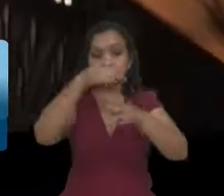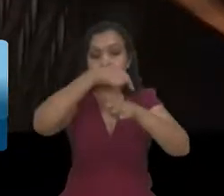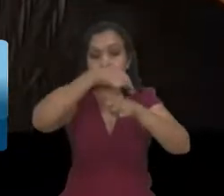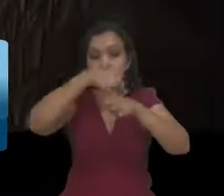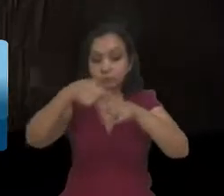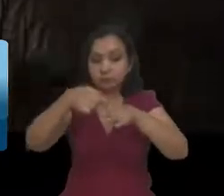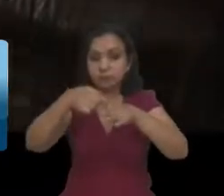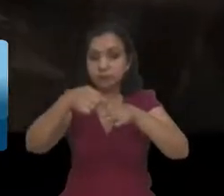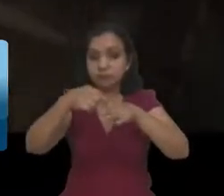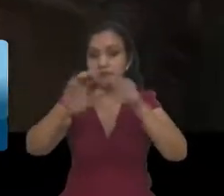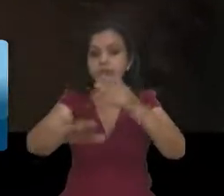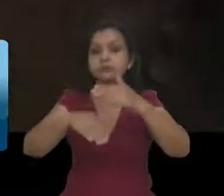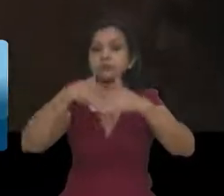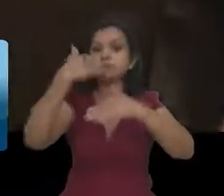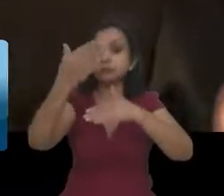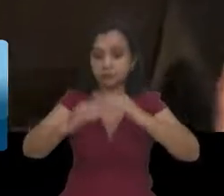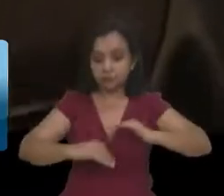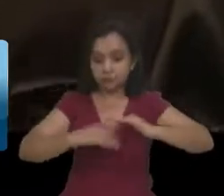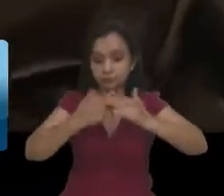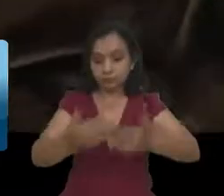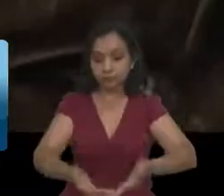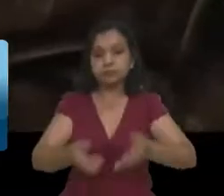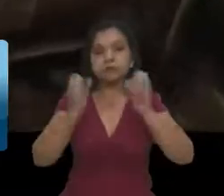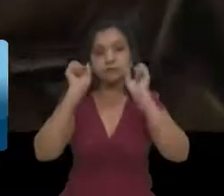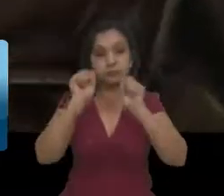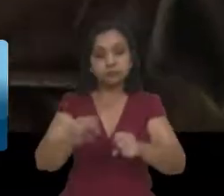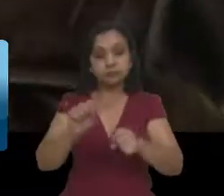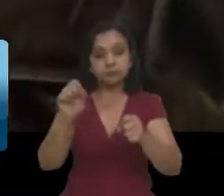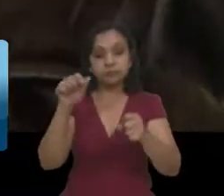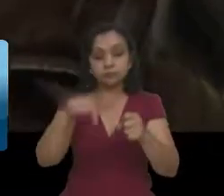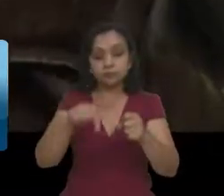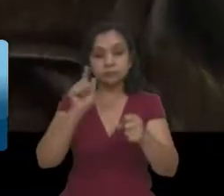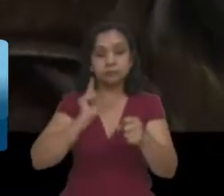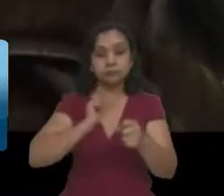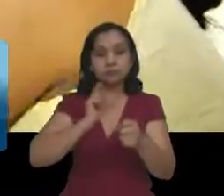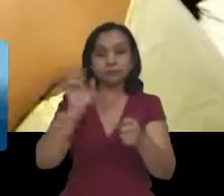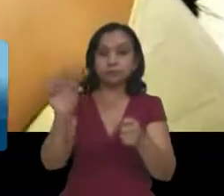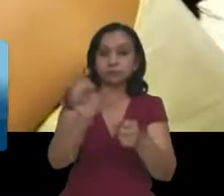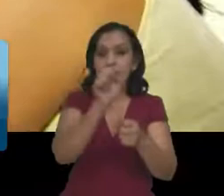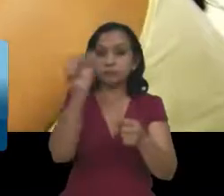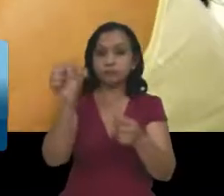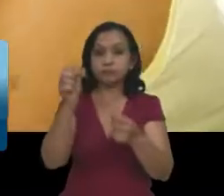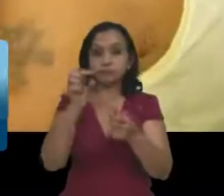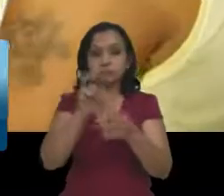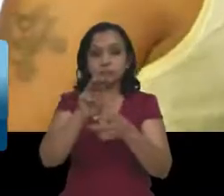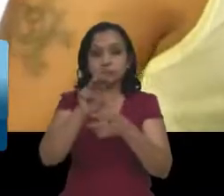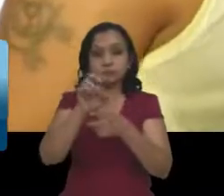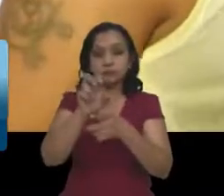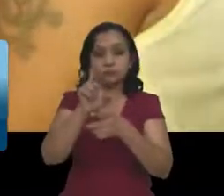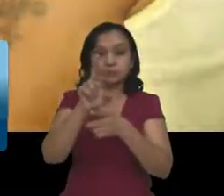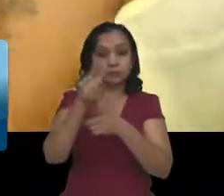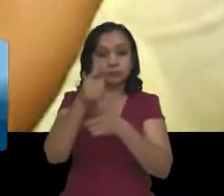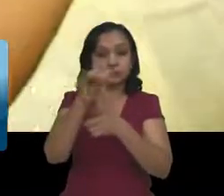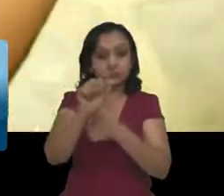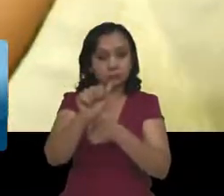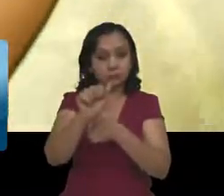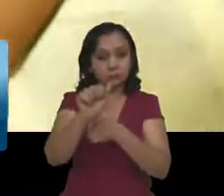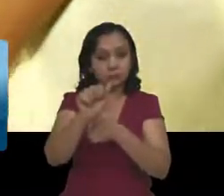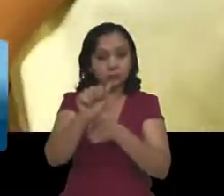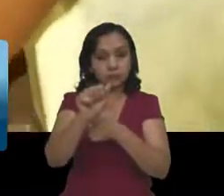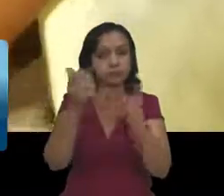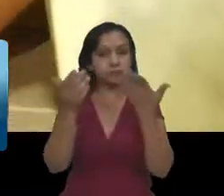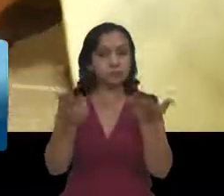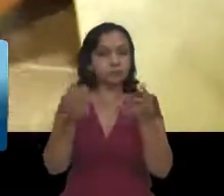casos a posteriori después del embarazo. Tengo aquí otra que se llama meralgia parestética. Tal